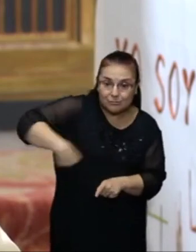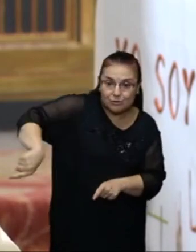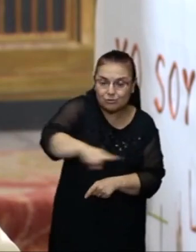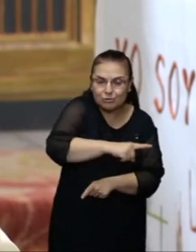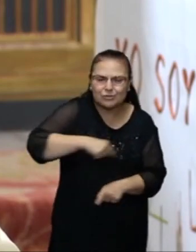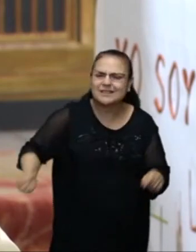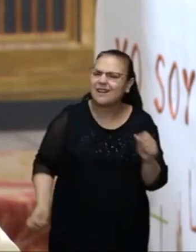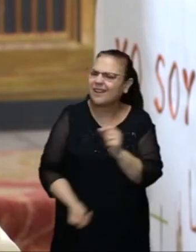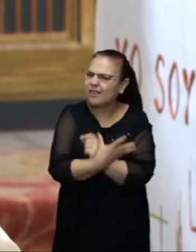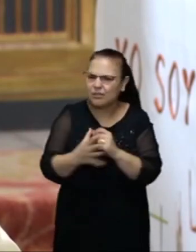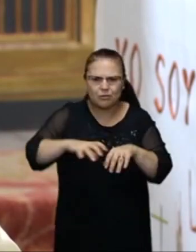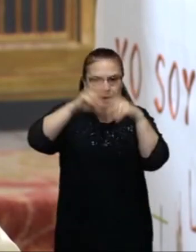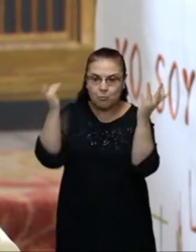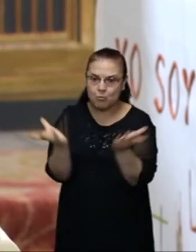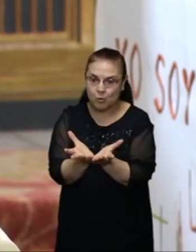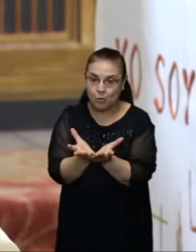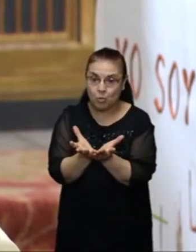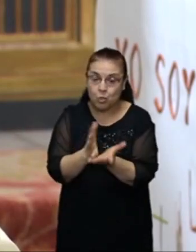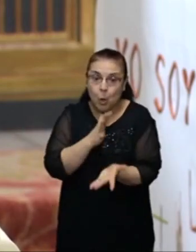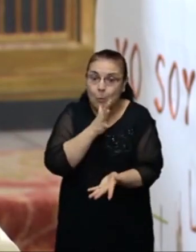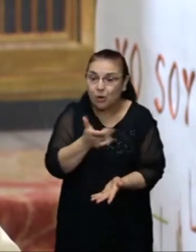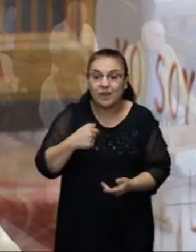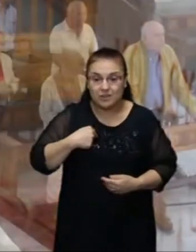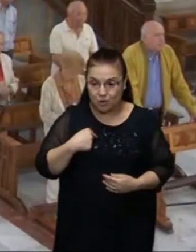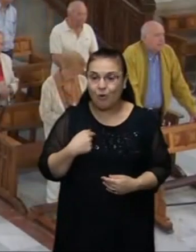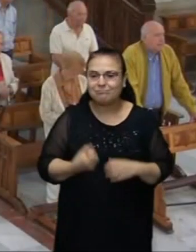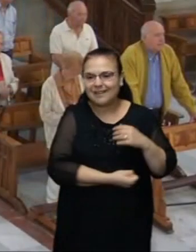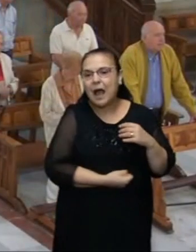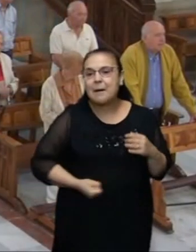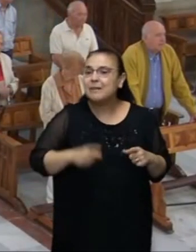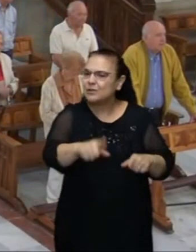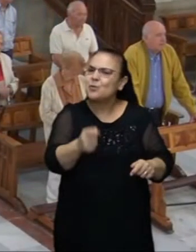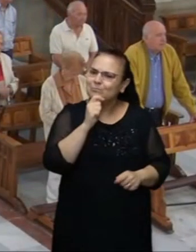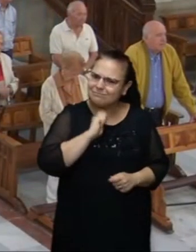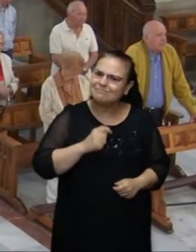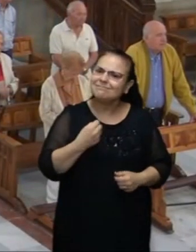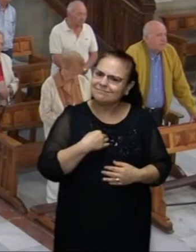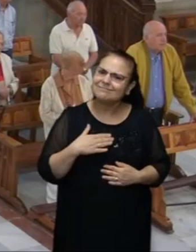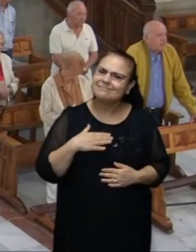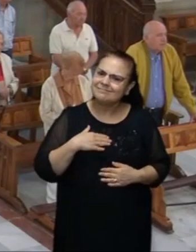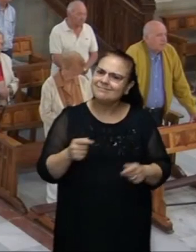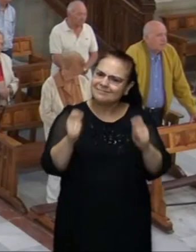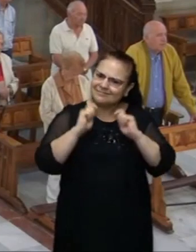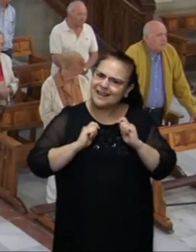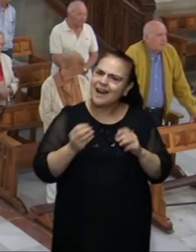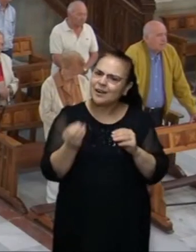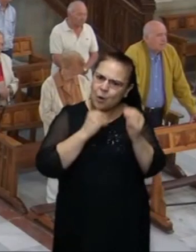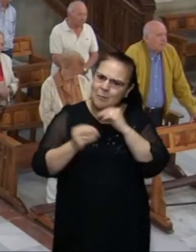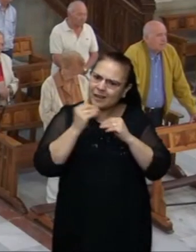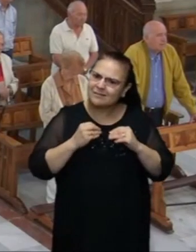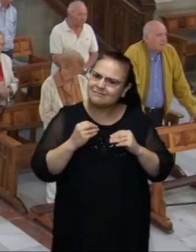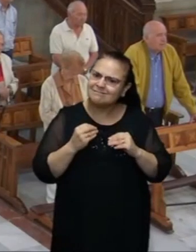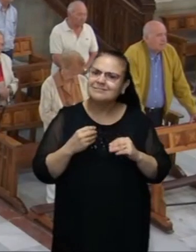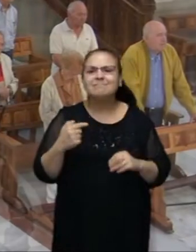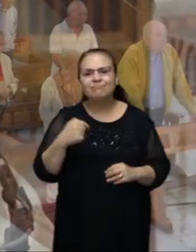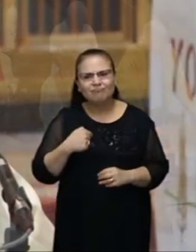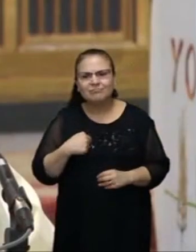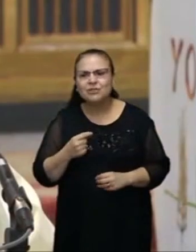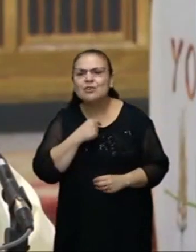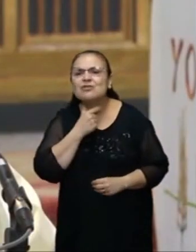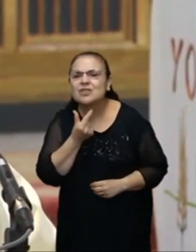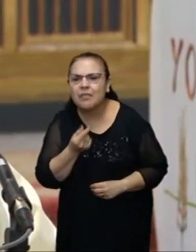creación del mundo, porque tuve hambre y me disteis de comer, tuve sed y me disteis de